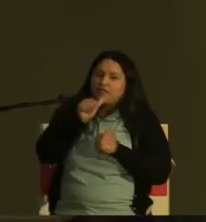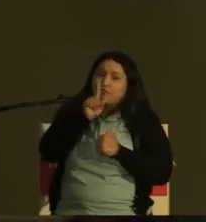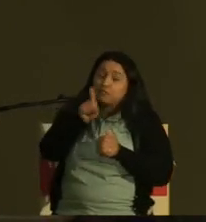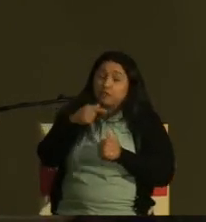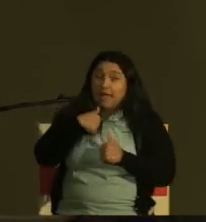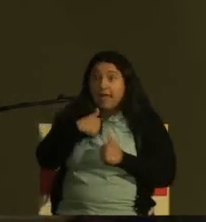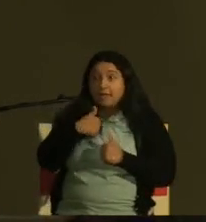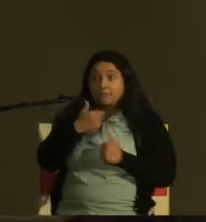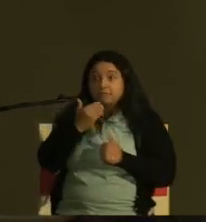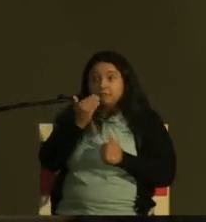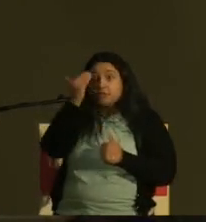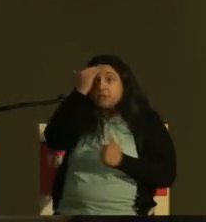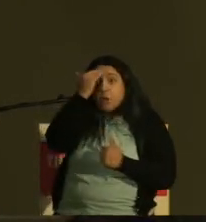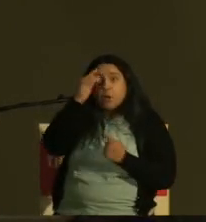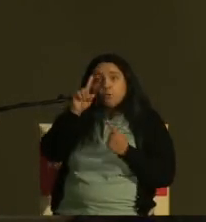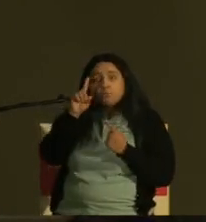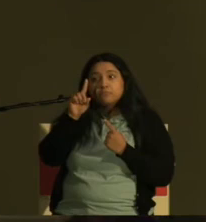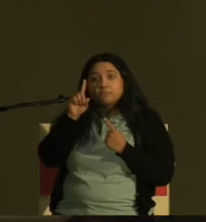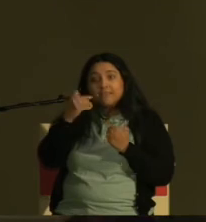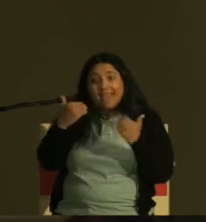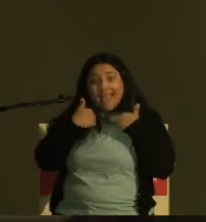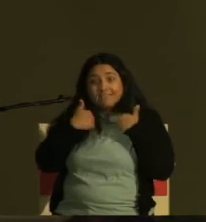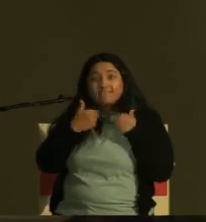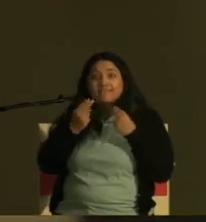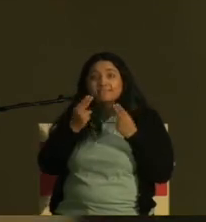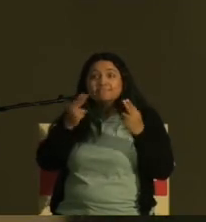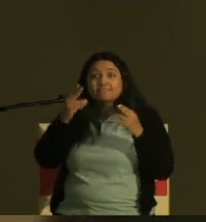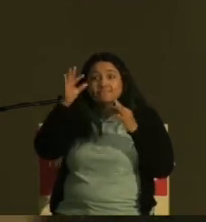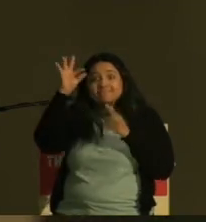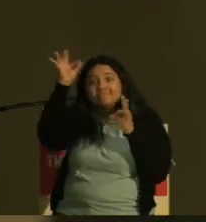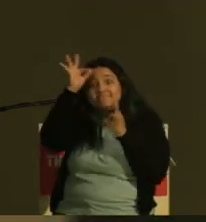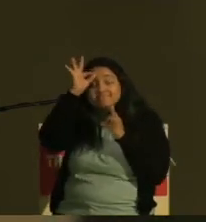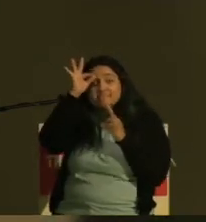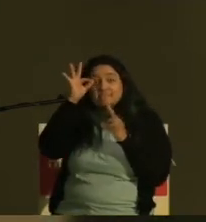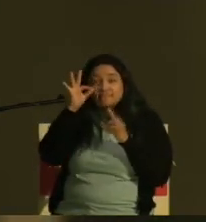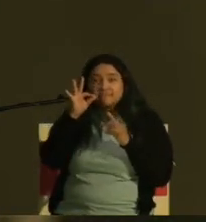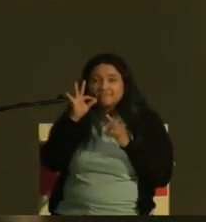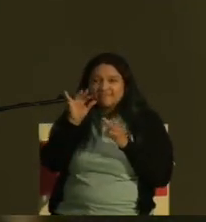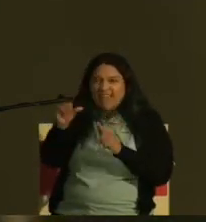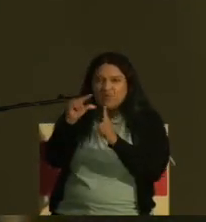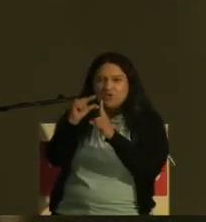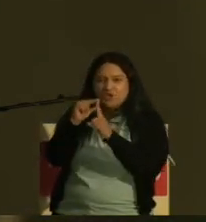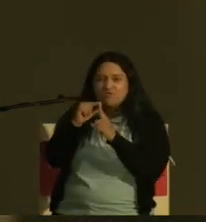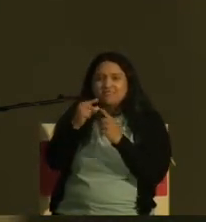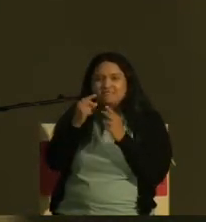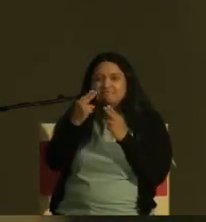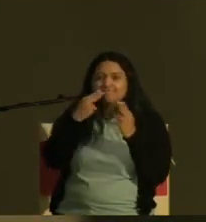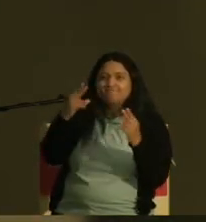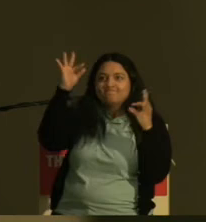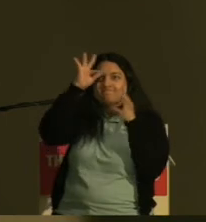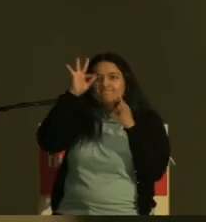¿Tú? Yo no creo que sea inocencia la palabra. No, al contrario, bueno, es una